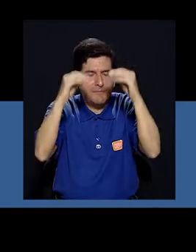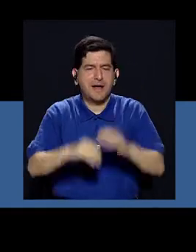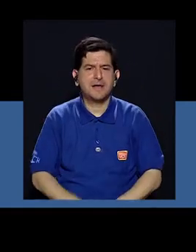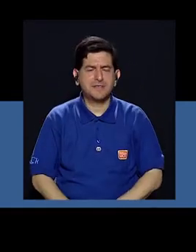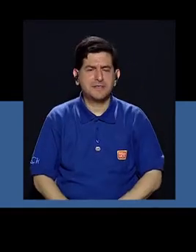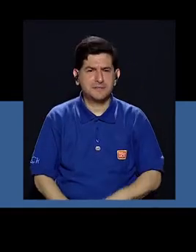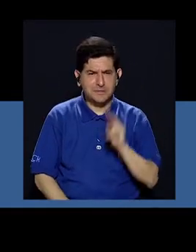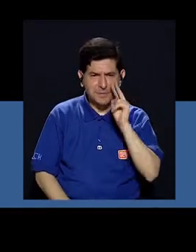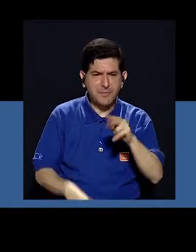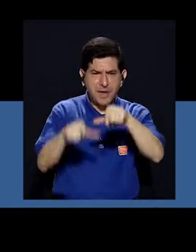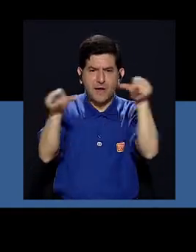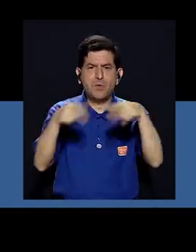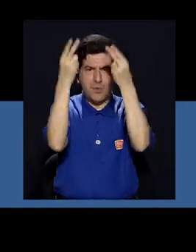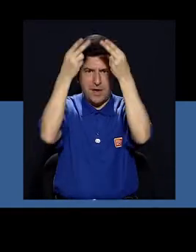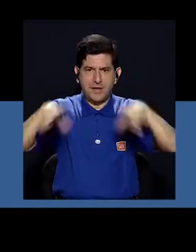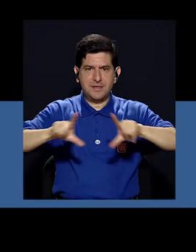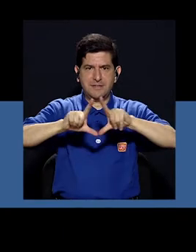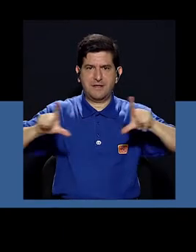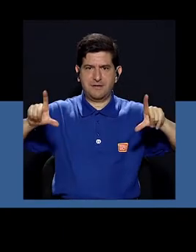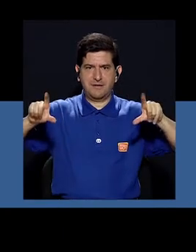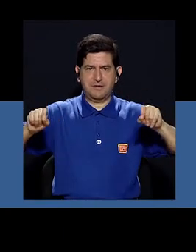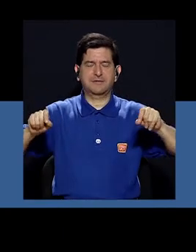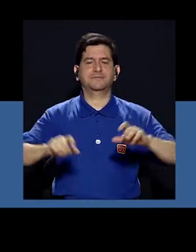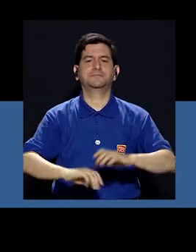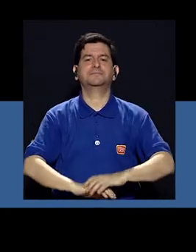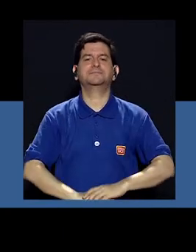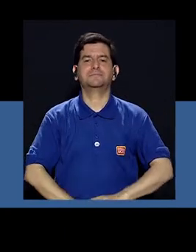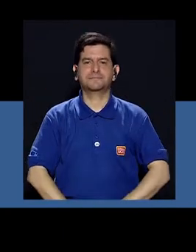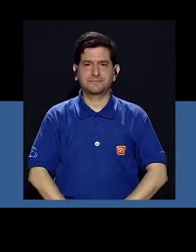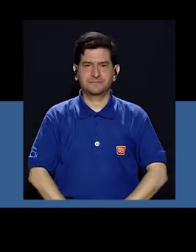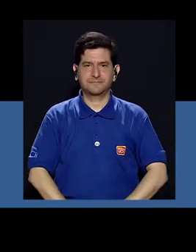información, visite la página